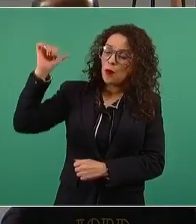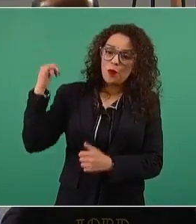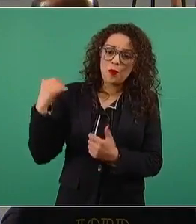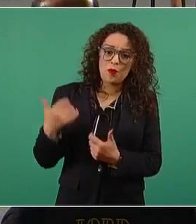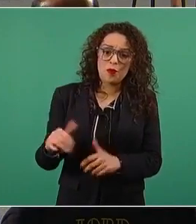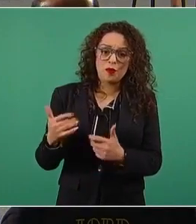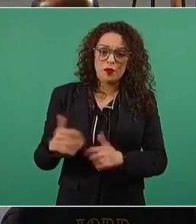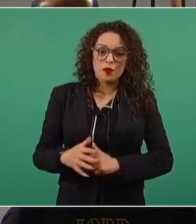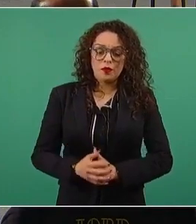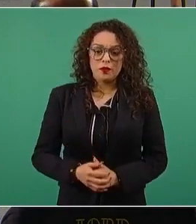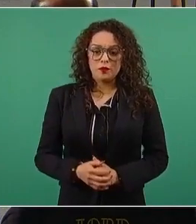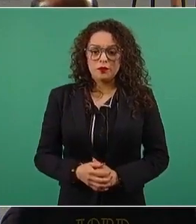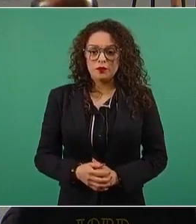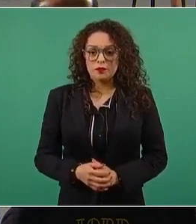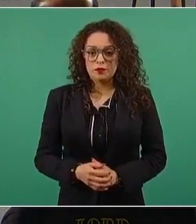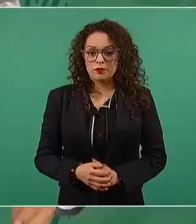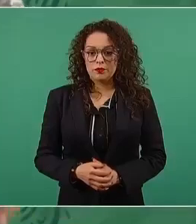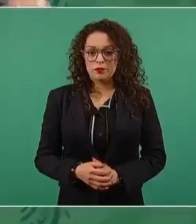casi